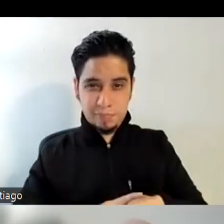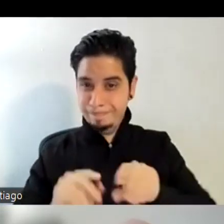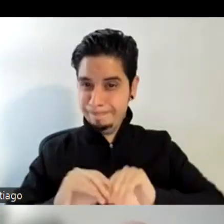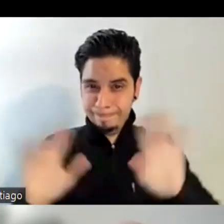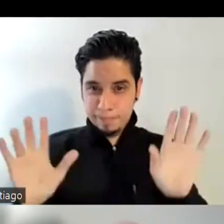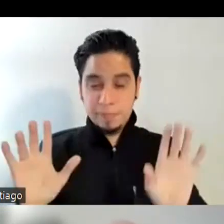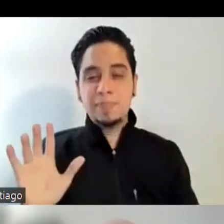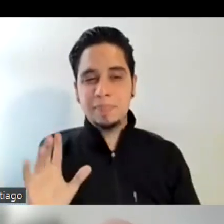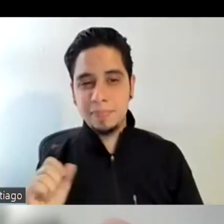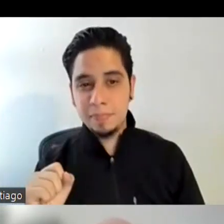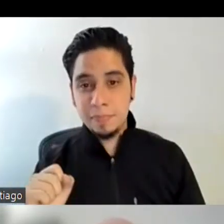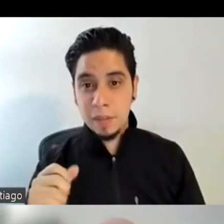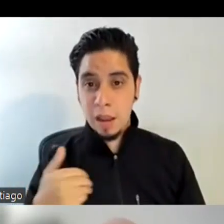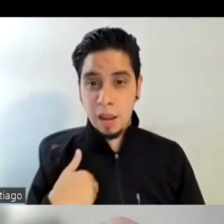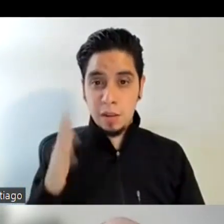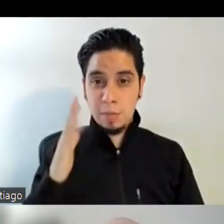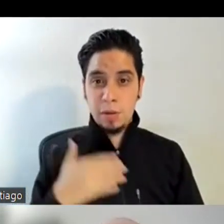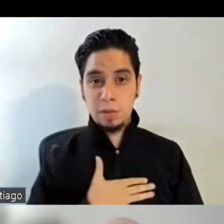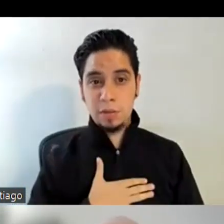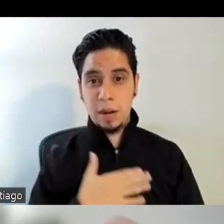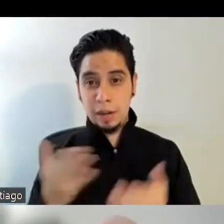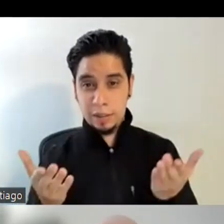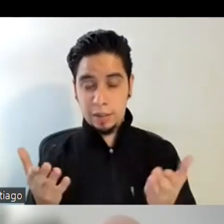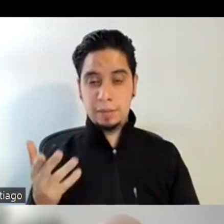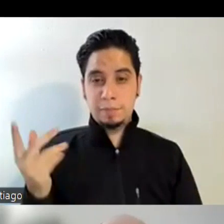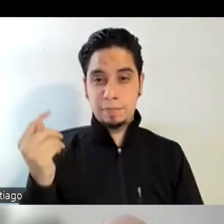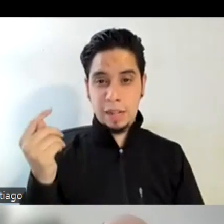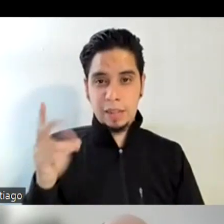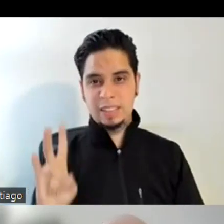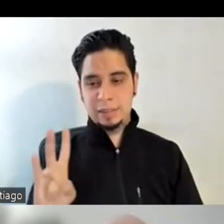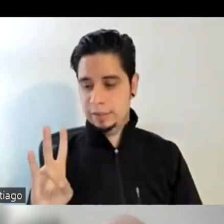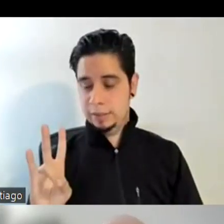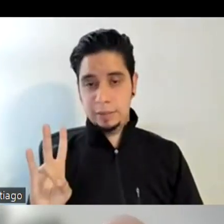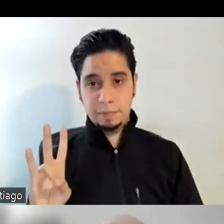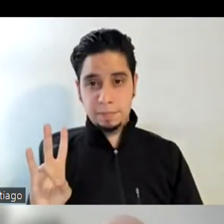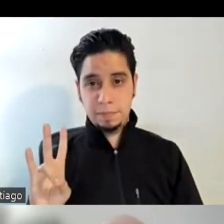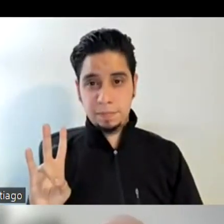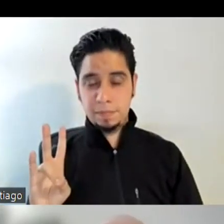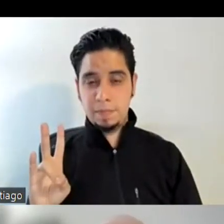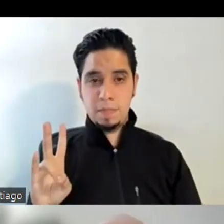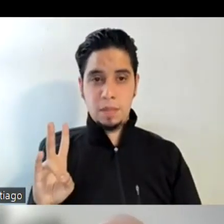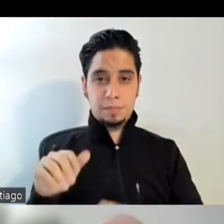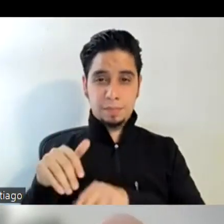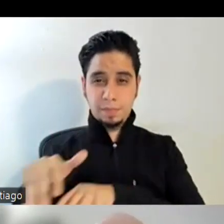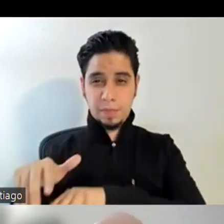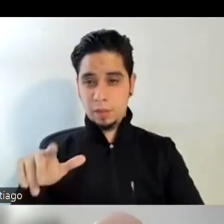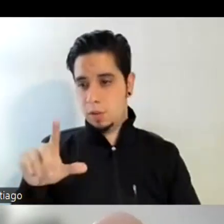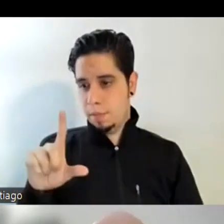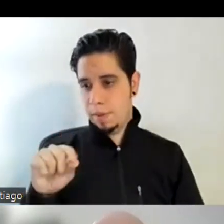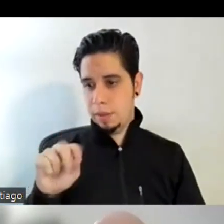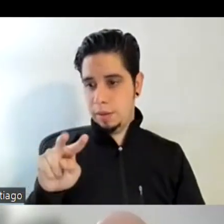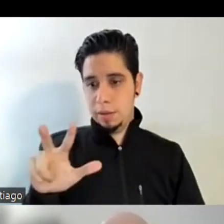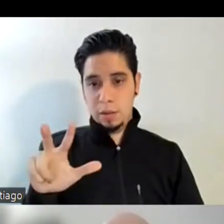Claro. Ay, Dios mío. Aquí, martes 7 de marzo, 7 de marzo de 2023, aquí con nosotros